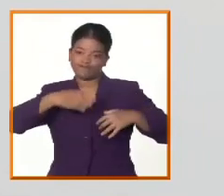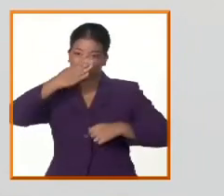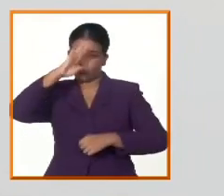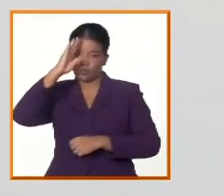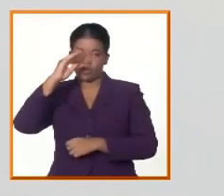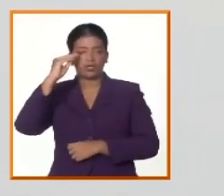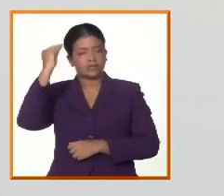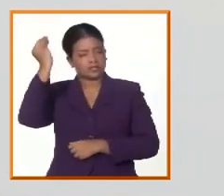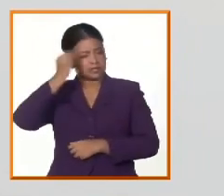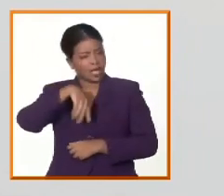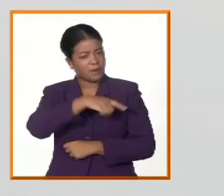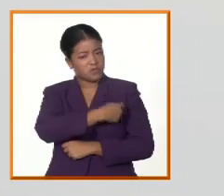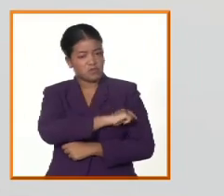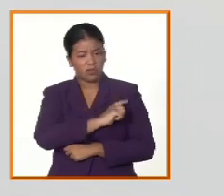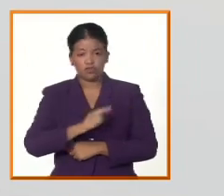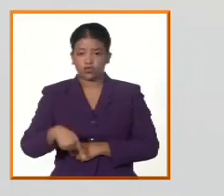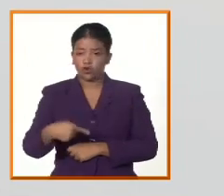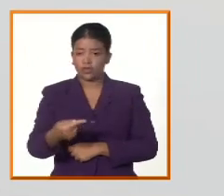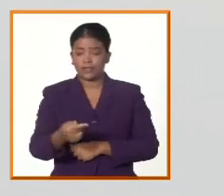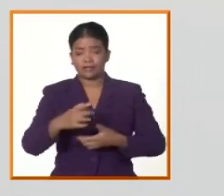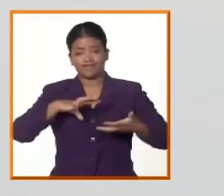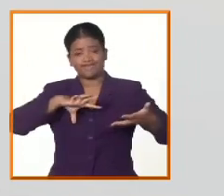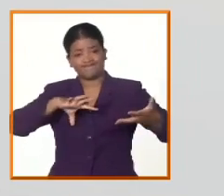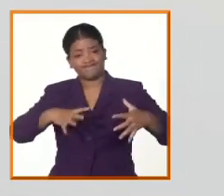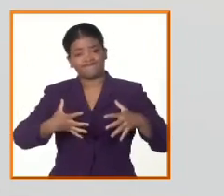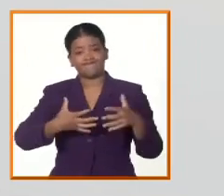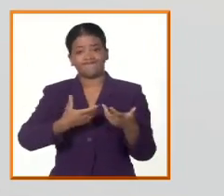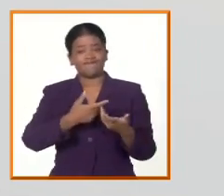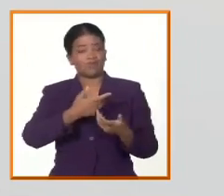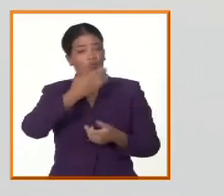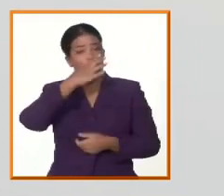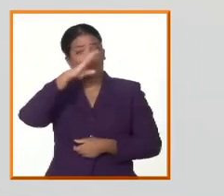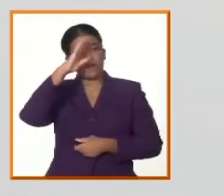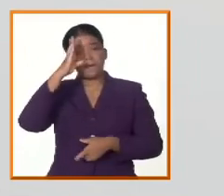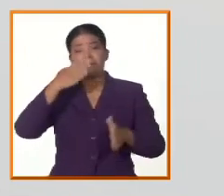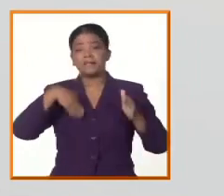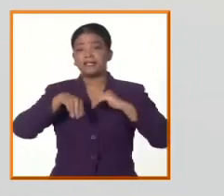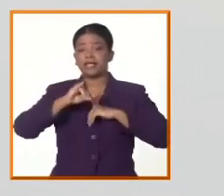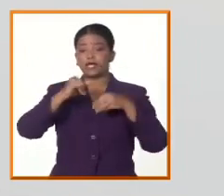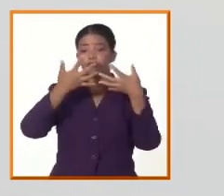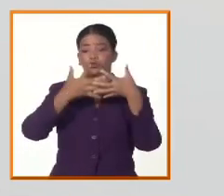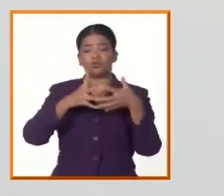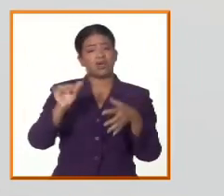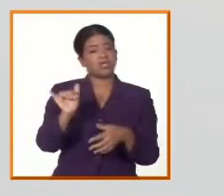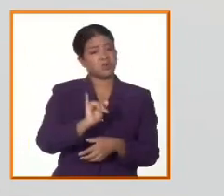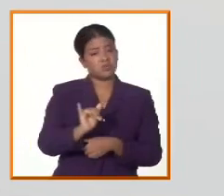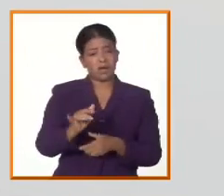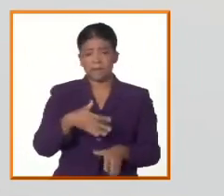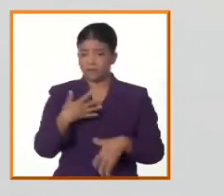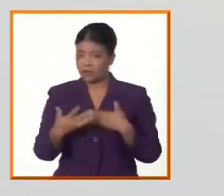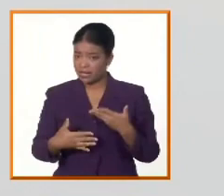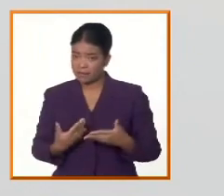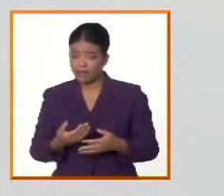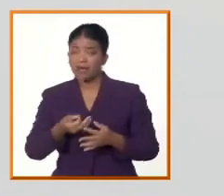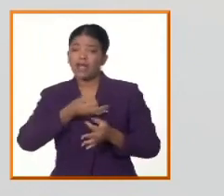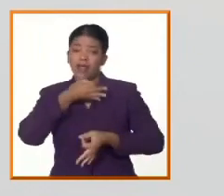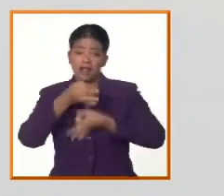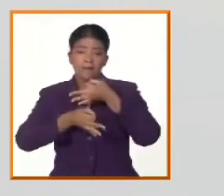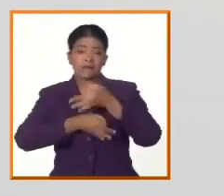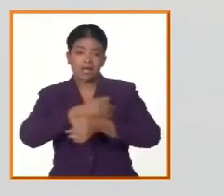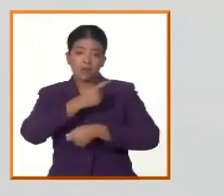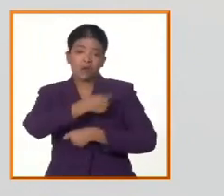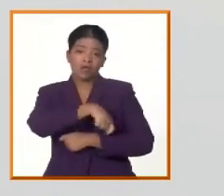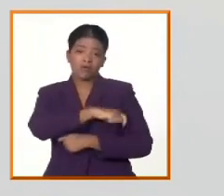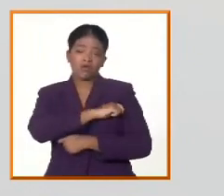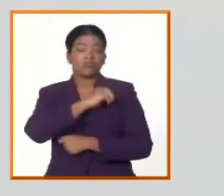conoce nuestro pueblo vive en el día a día el Ministerio de Industria alimenticia no escapa a esa realidad solo tenemos que explicar a nuestro pueblo que el reconocimiento y